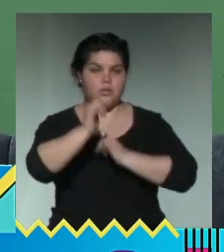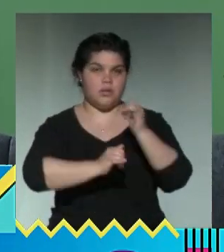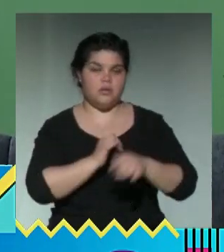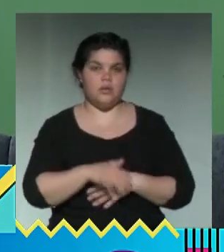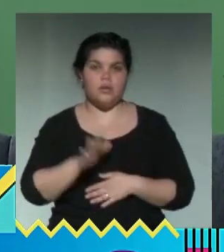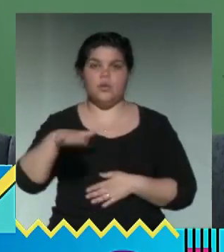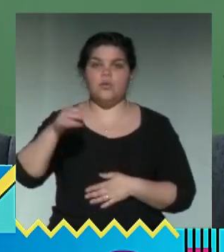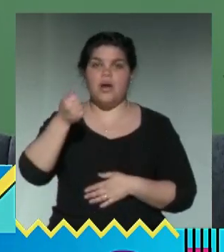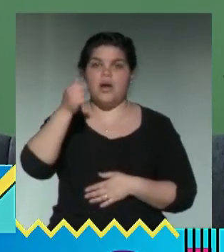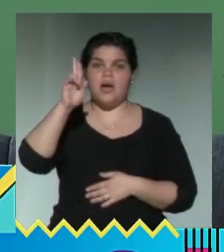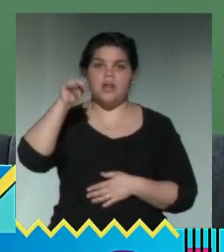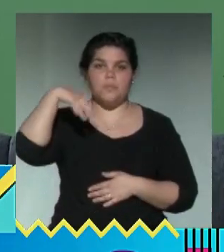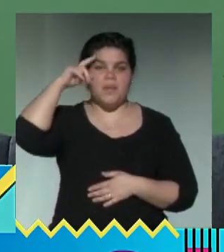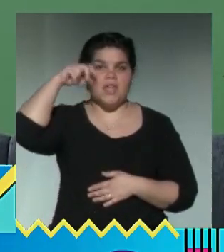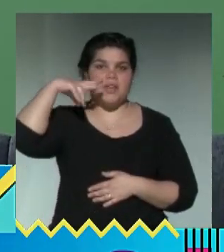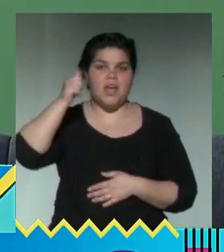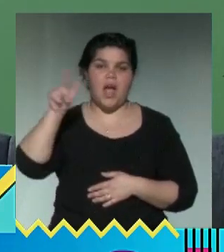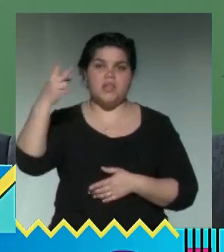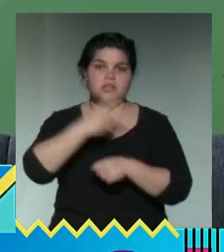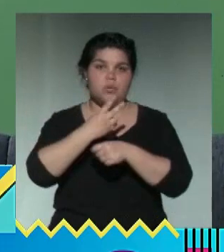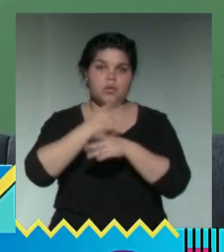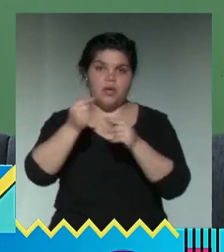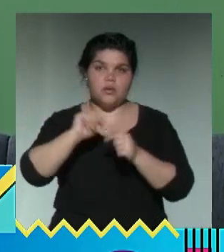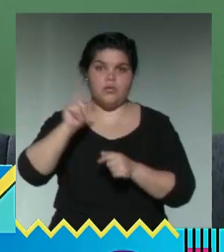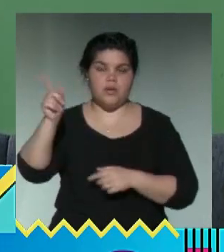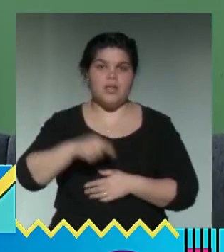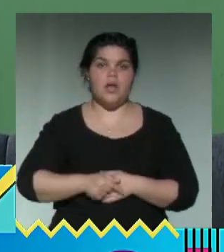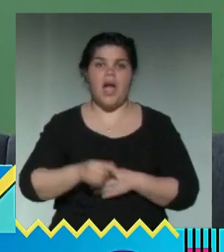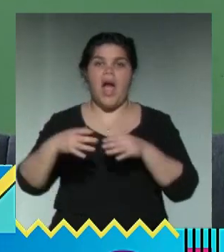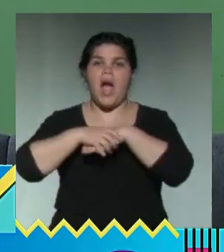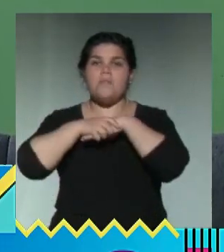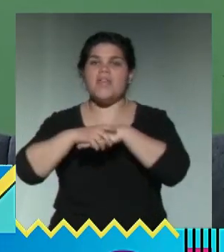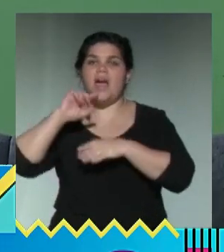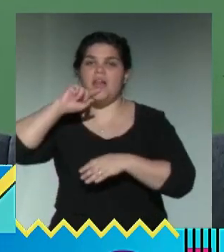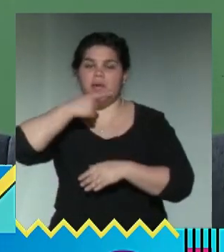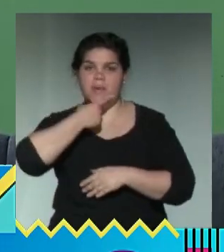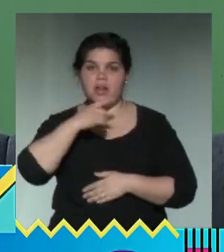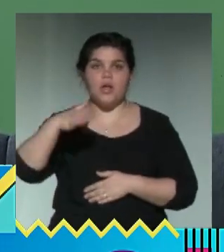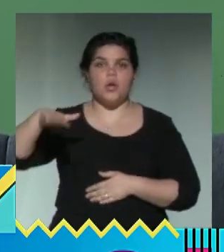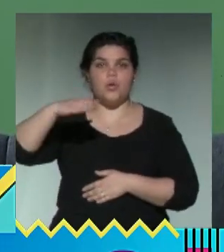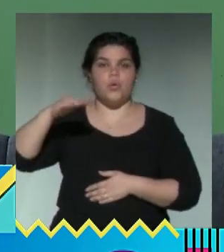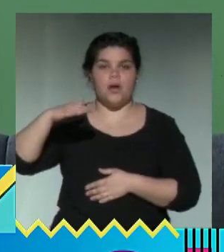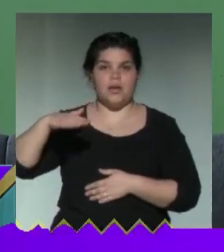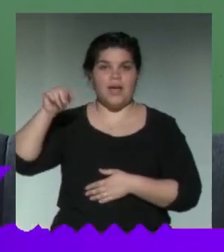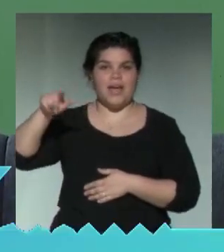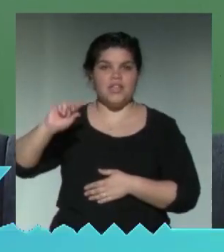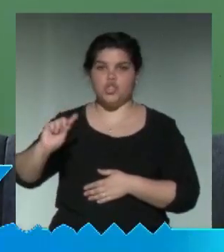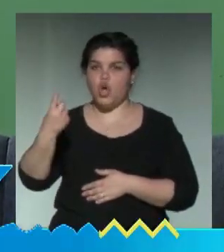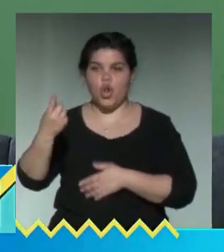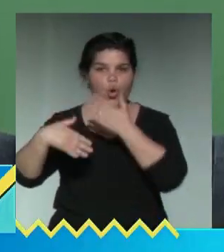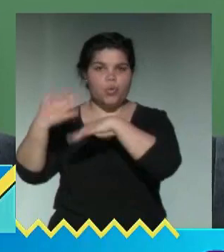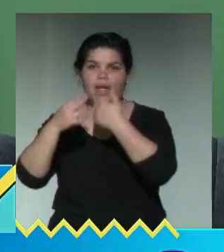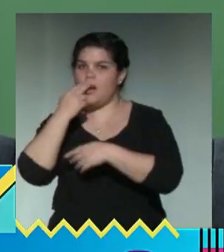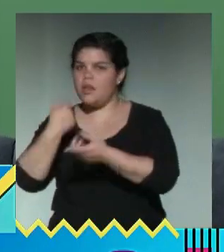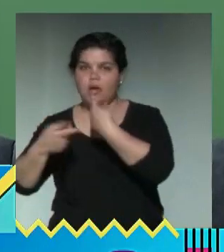Armenia, terminando el colegio secundario, y conocí una amiga alemana que vive en una ciudad que es totalmente sustentable y